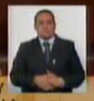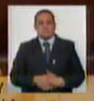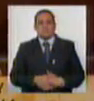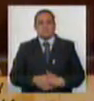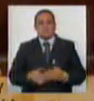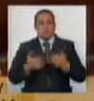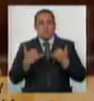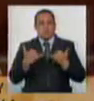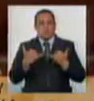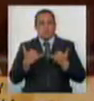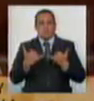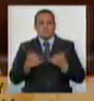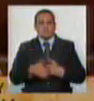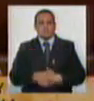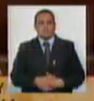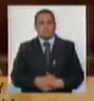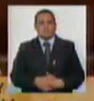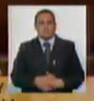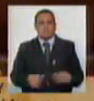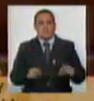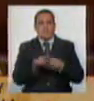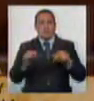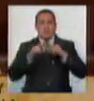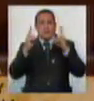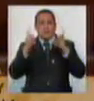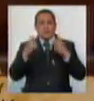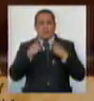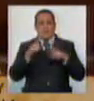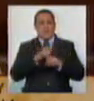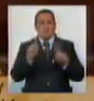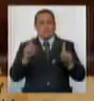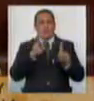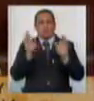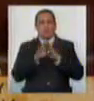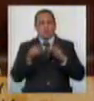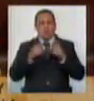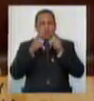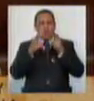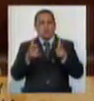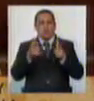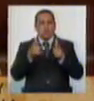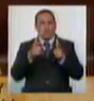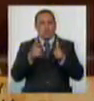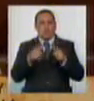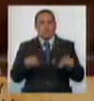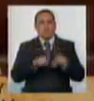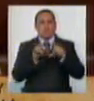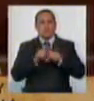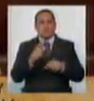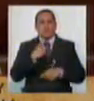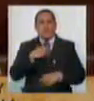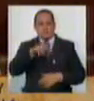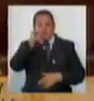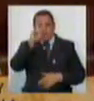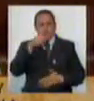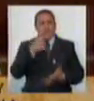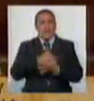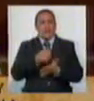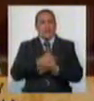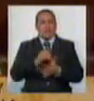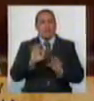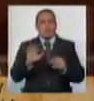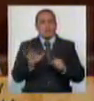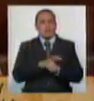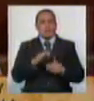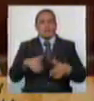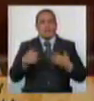Hoy día el tema ya no es la seguridad energética, sino la solvencia energética, la capacidad del Perú